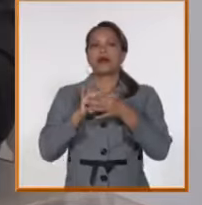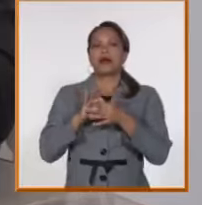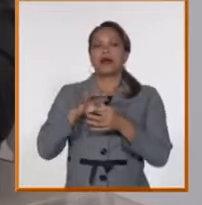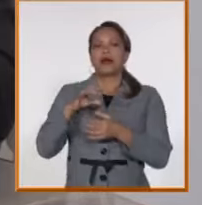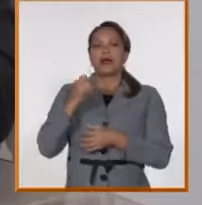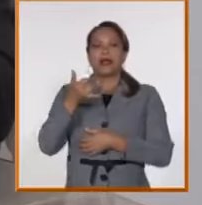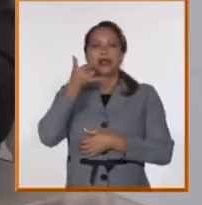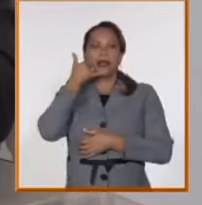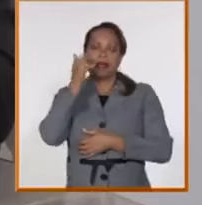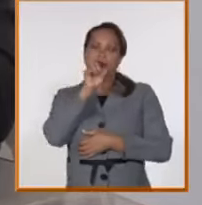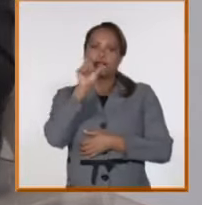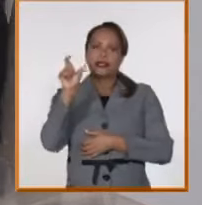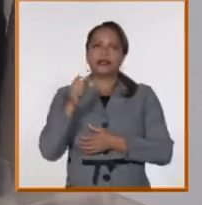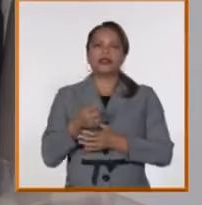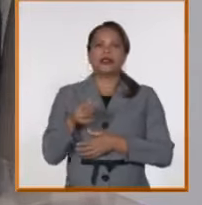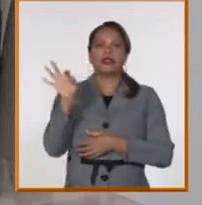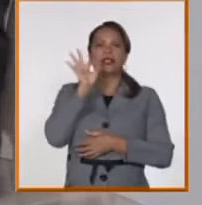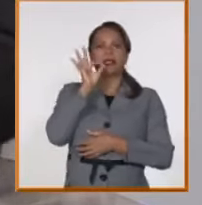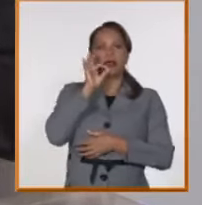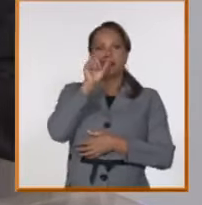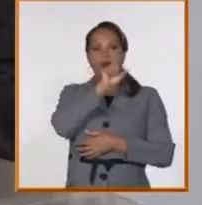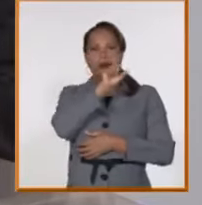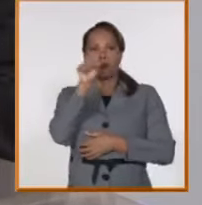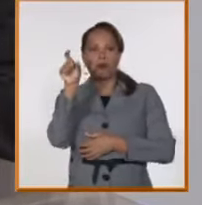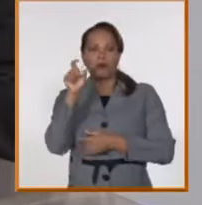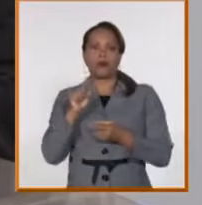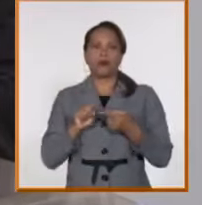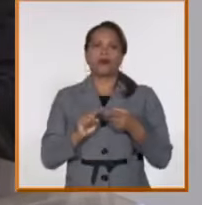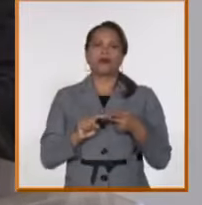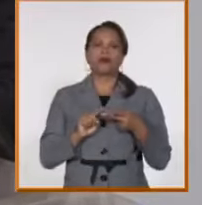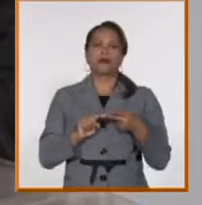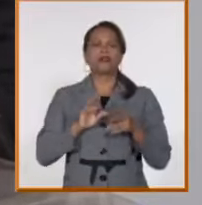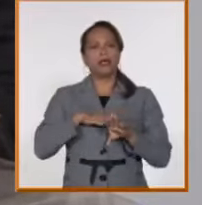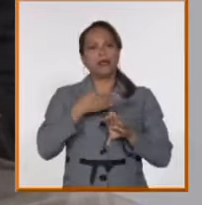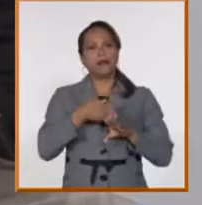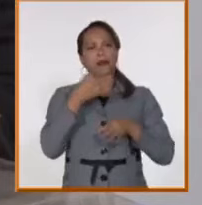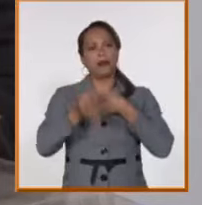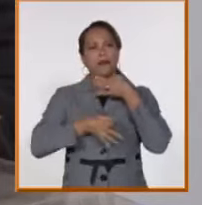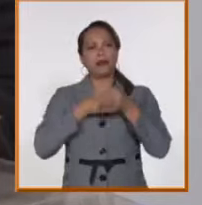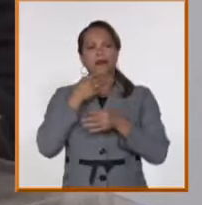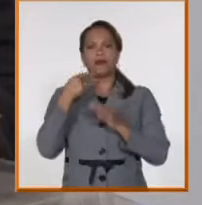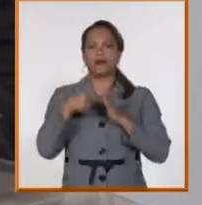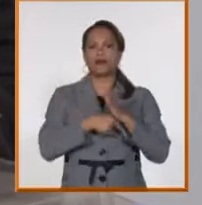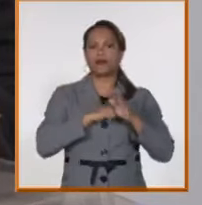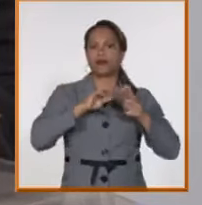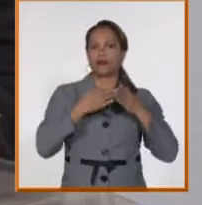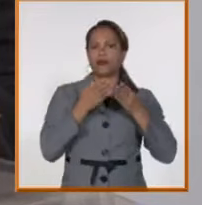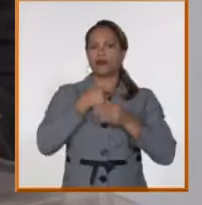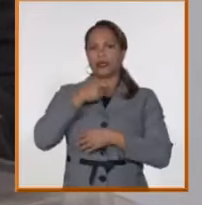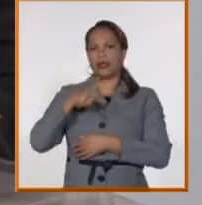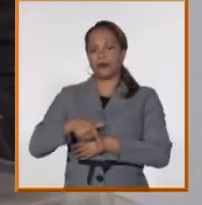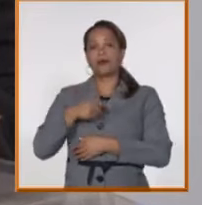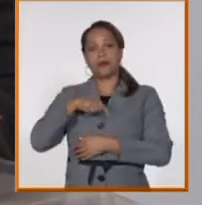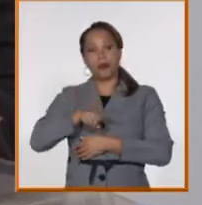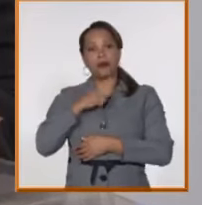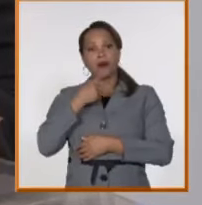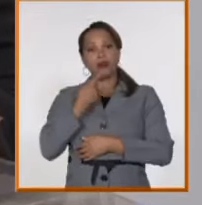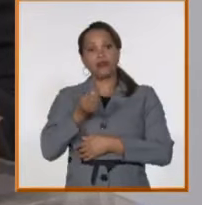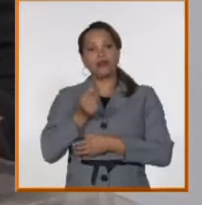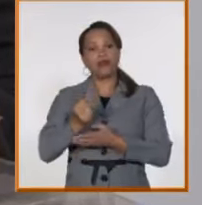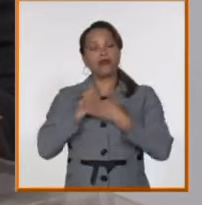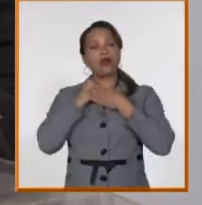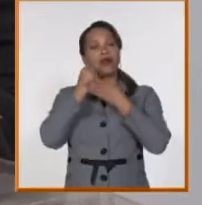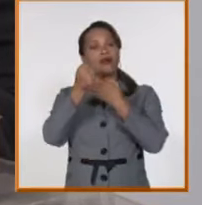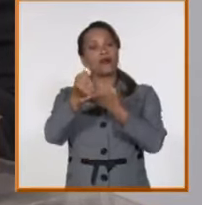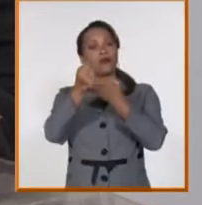Texas tabacuba Bueno después solangel va a explicar al detalle los ejemplos que tenemos pero eso nos ha permitido también